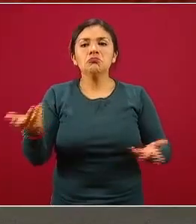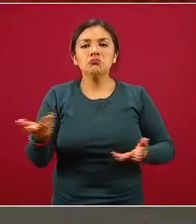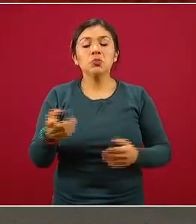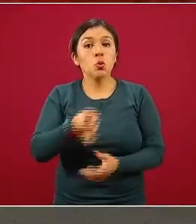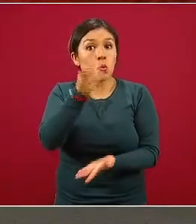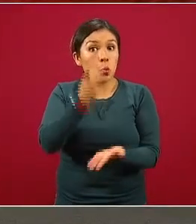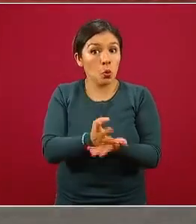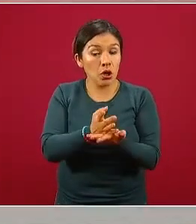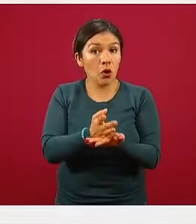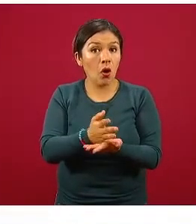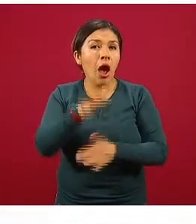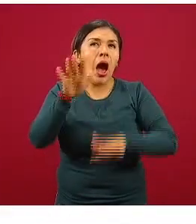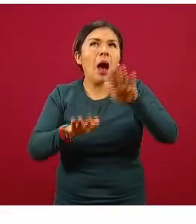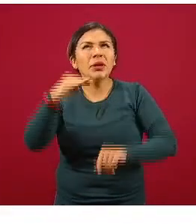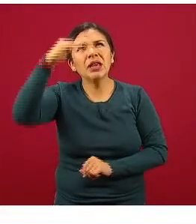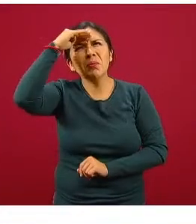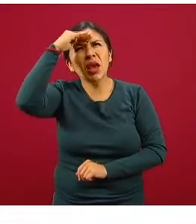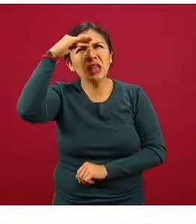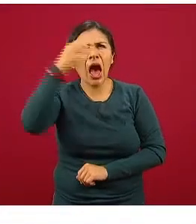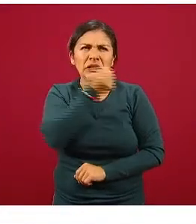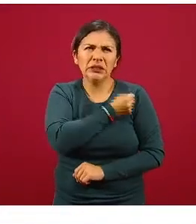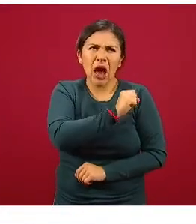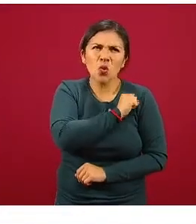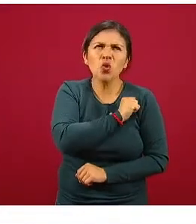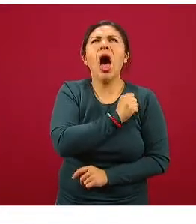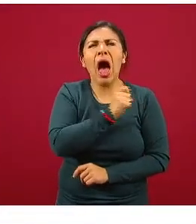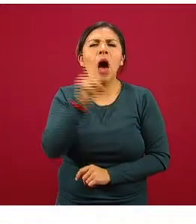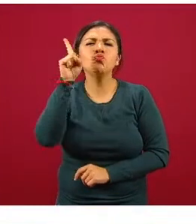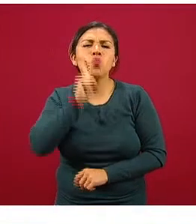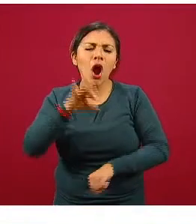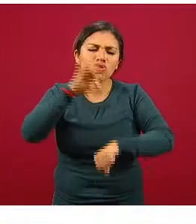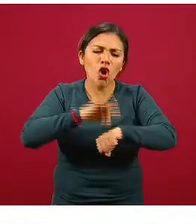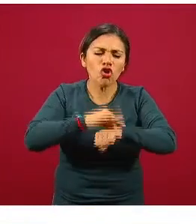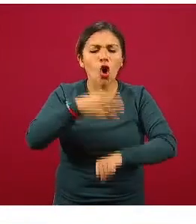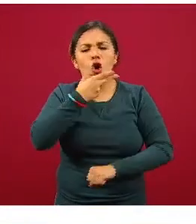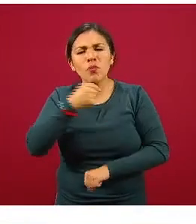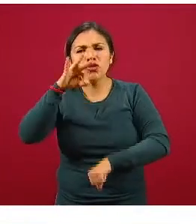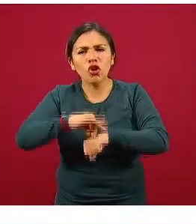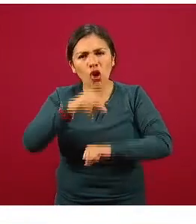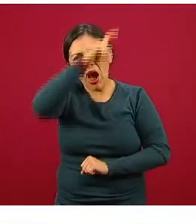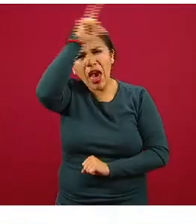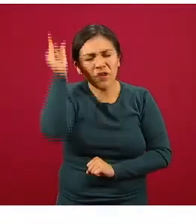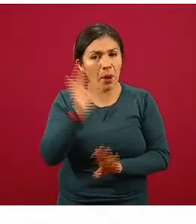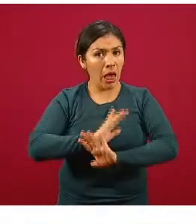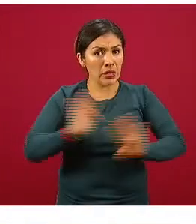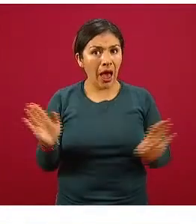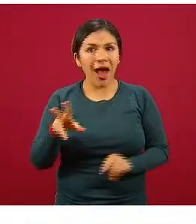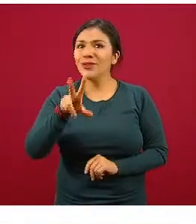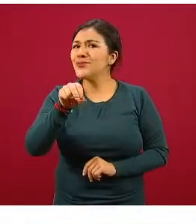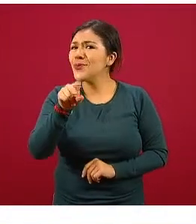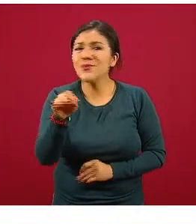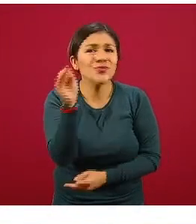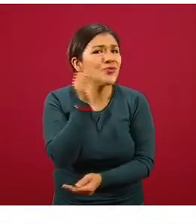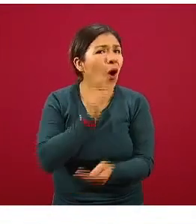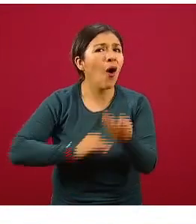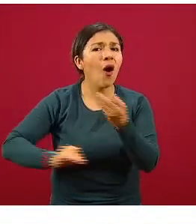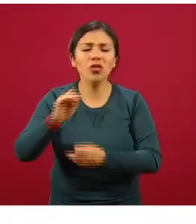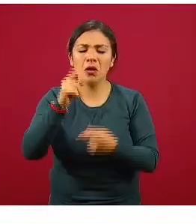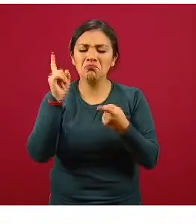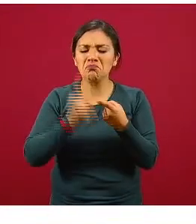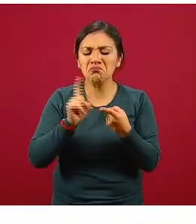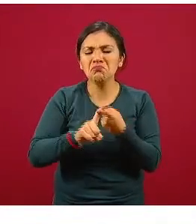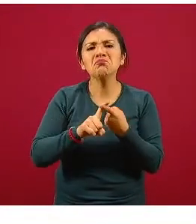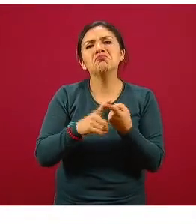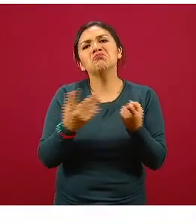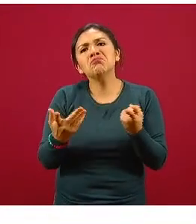que no nada más, a veces pensamos nada más en médicos, enfermeras, no, estamos hablando que es todo el personal, desde el personal que se